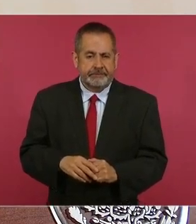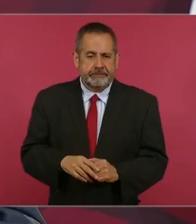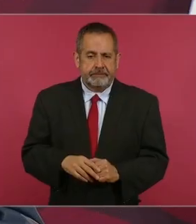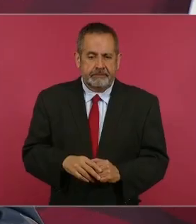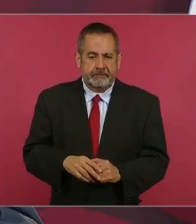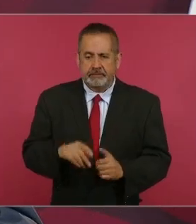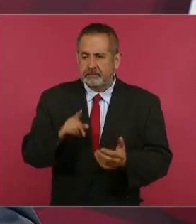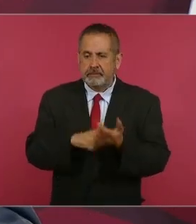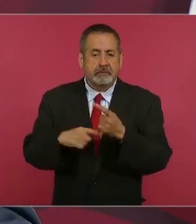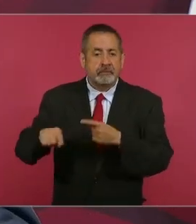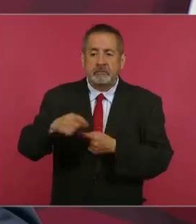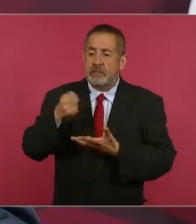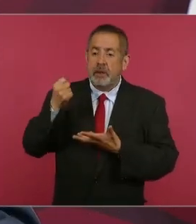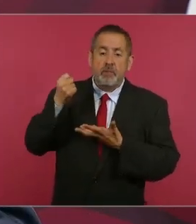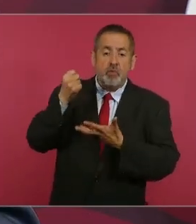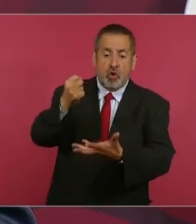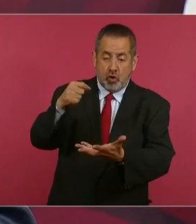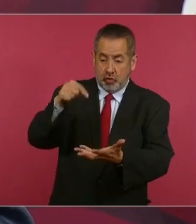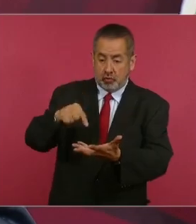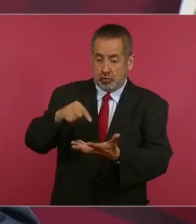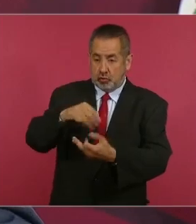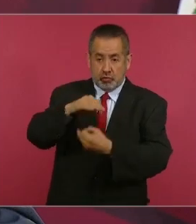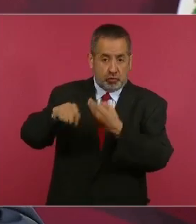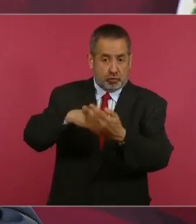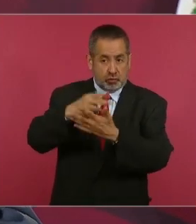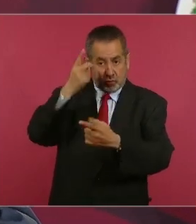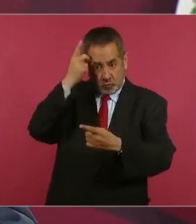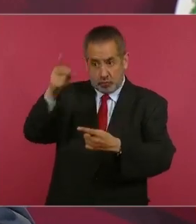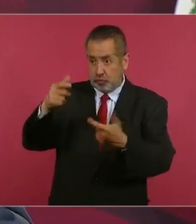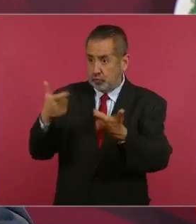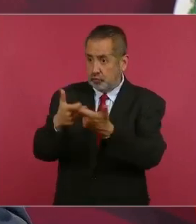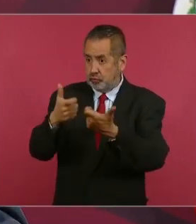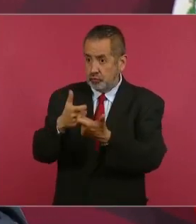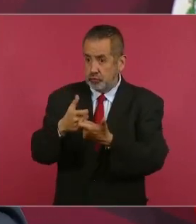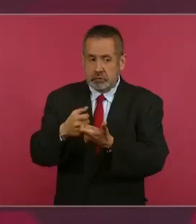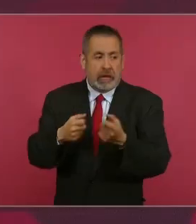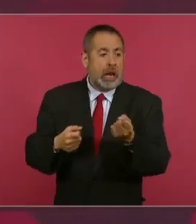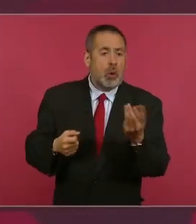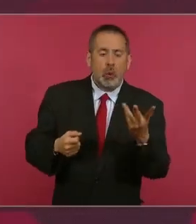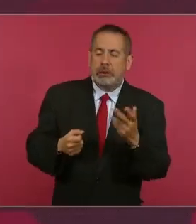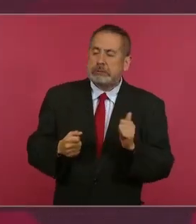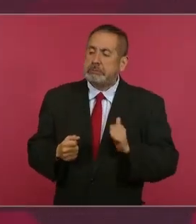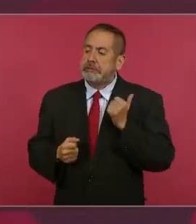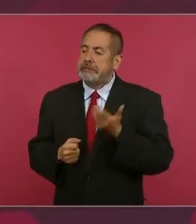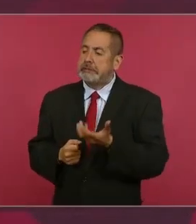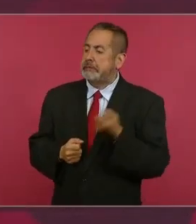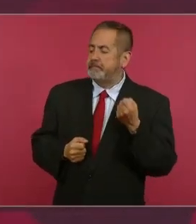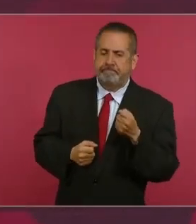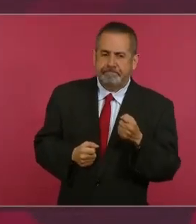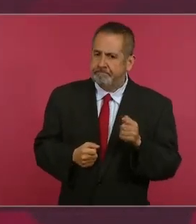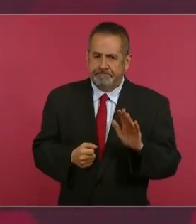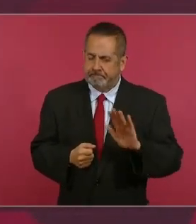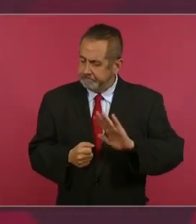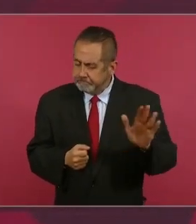con el presupuesto que es de todos los mexicanos, pero ya